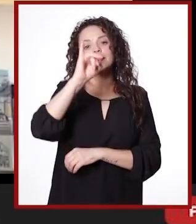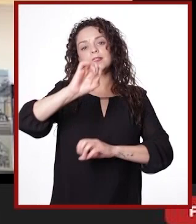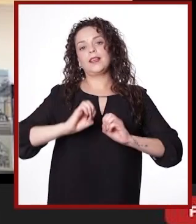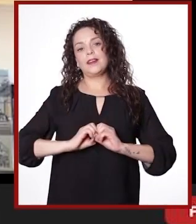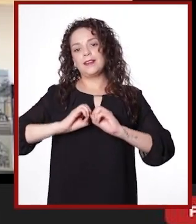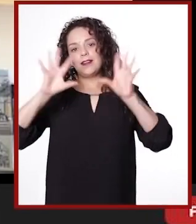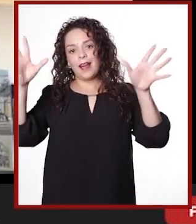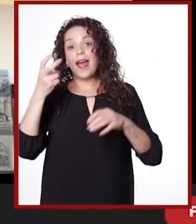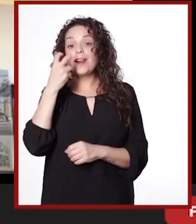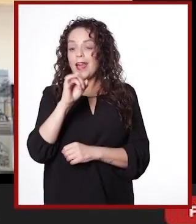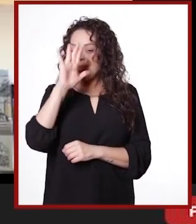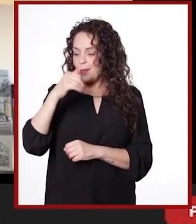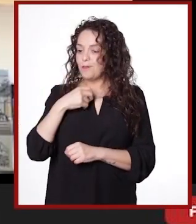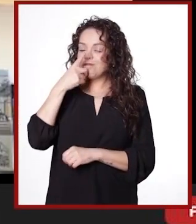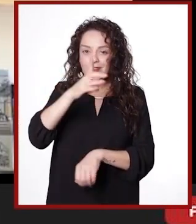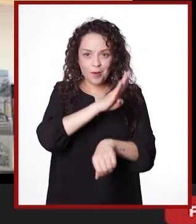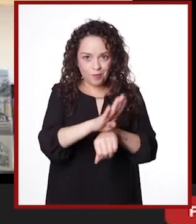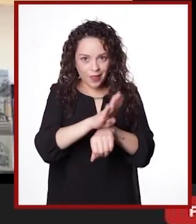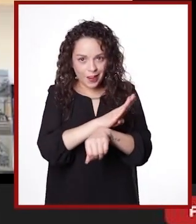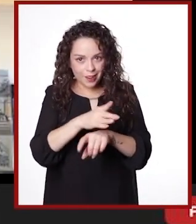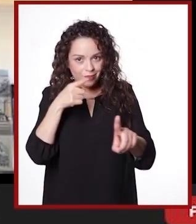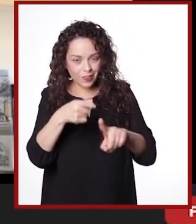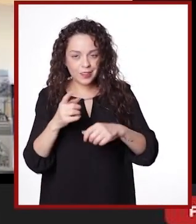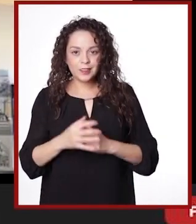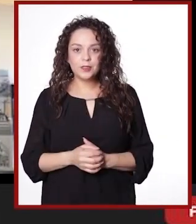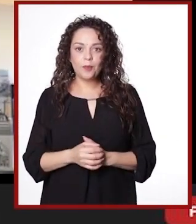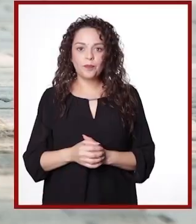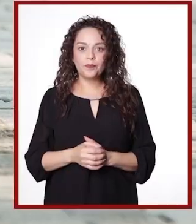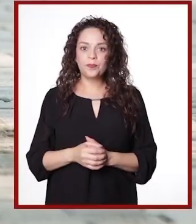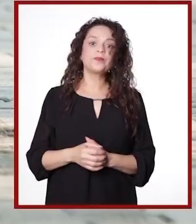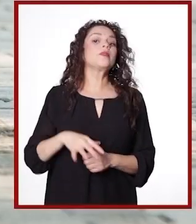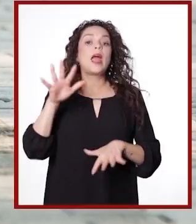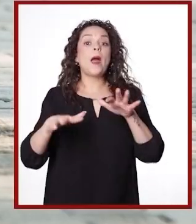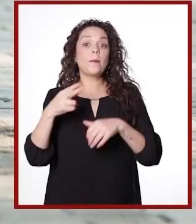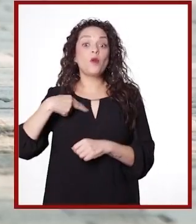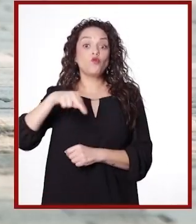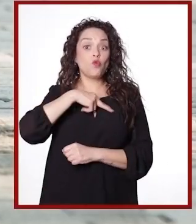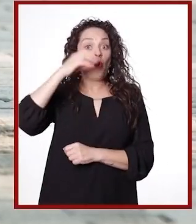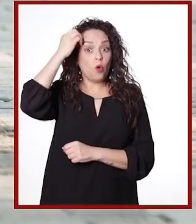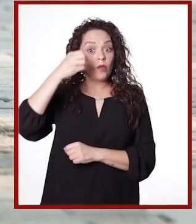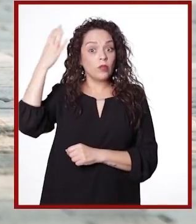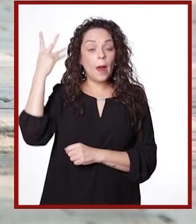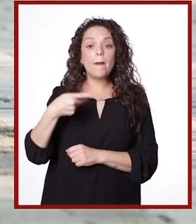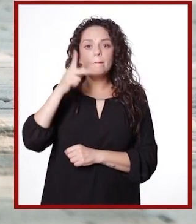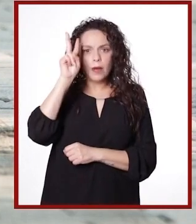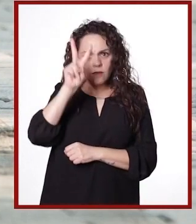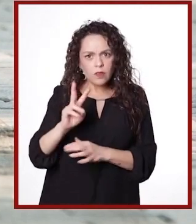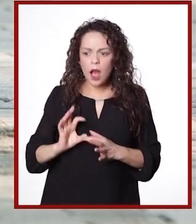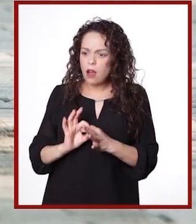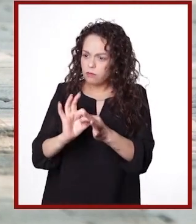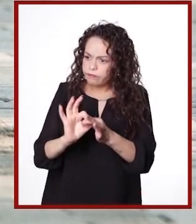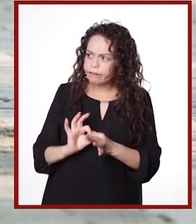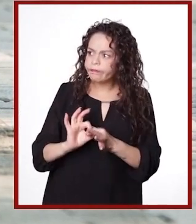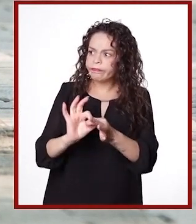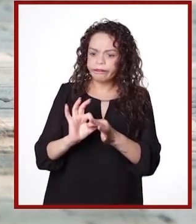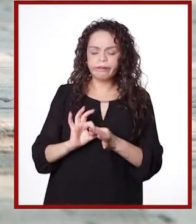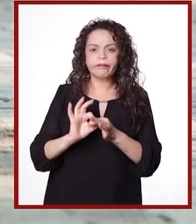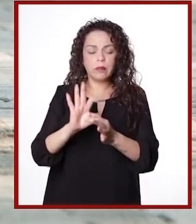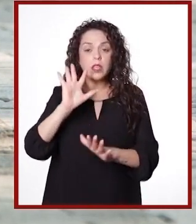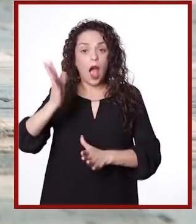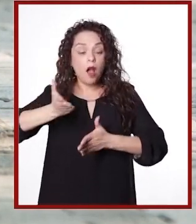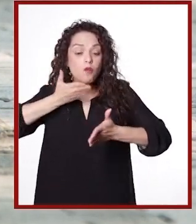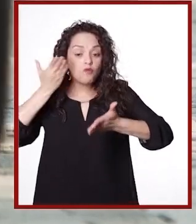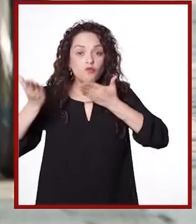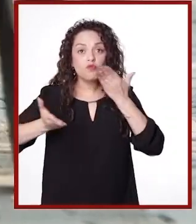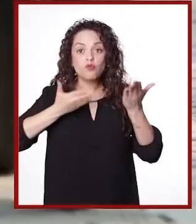Justo iba al otro, que son los beneficios estéticos, que eso a veces se nos olvida, pero hay una relación, Matías, estudiada, una correlación